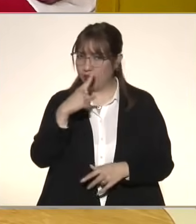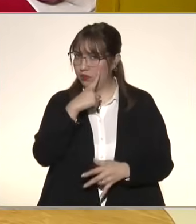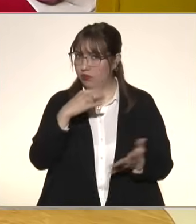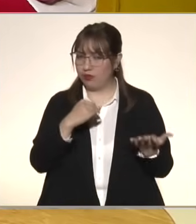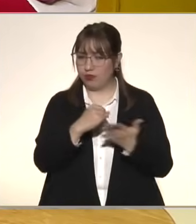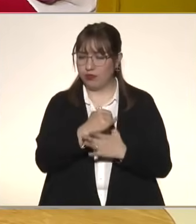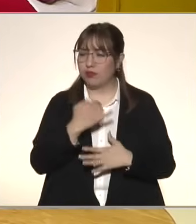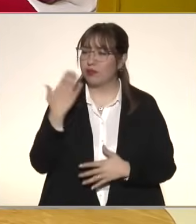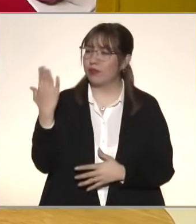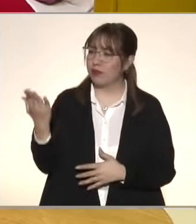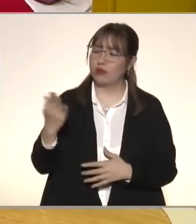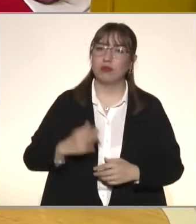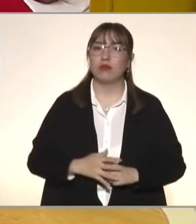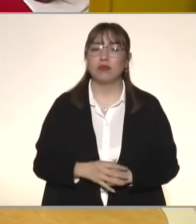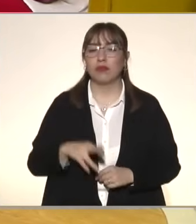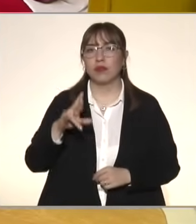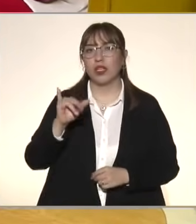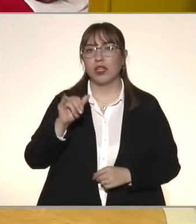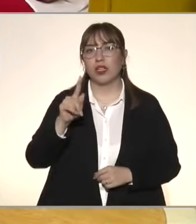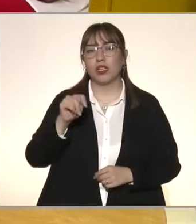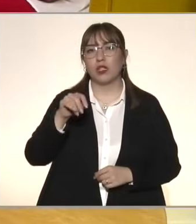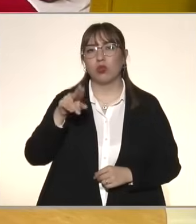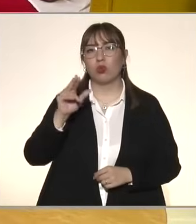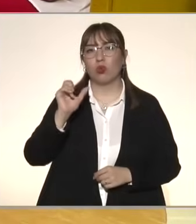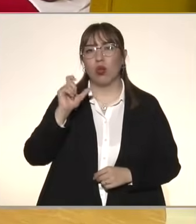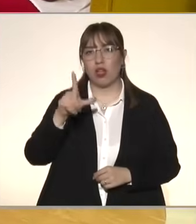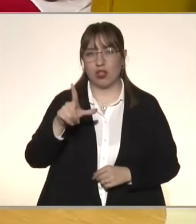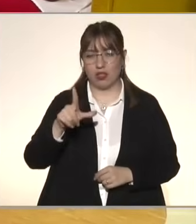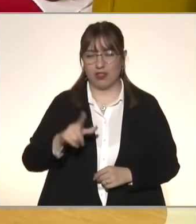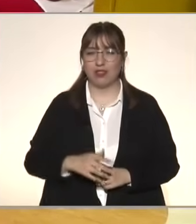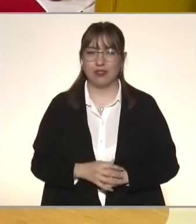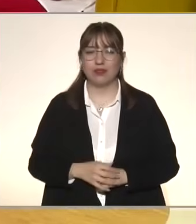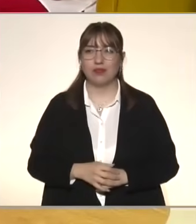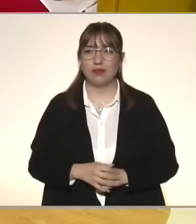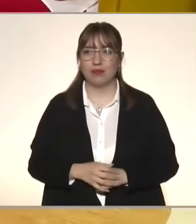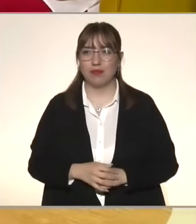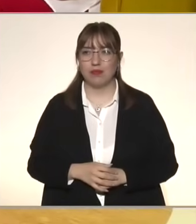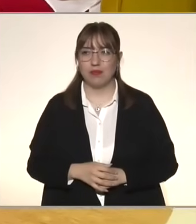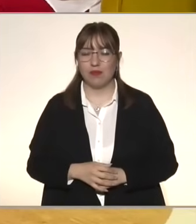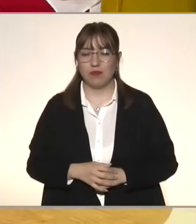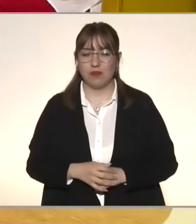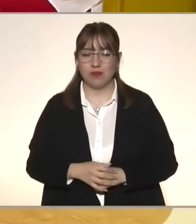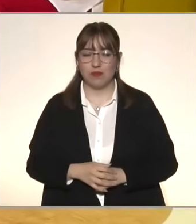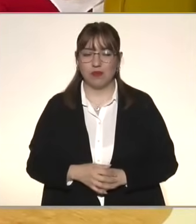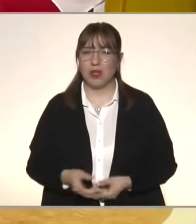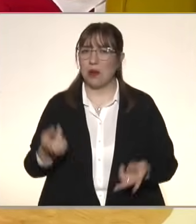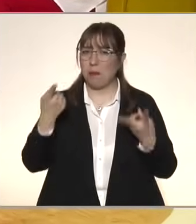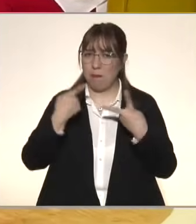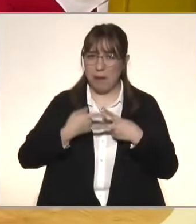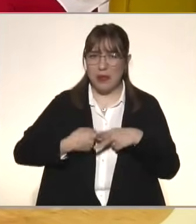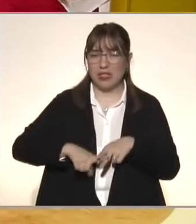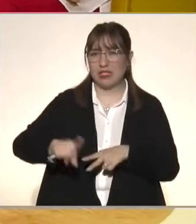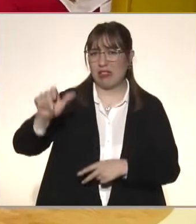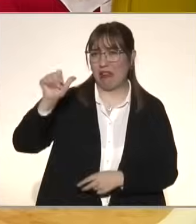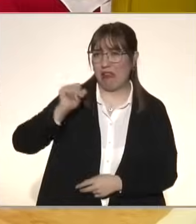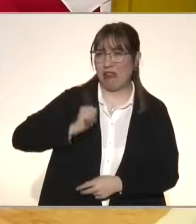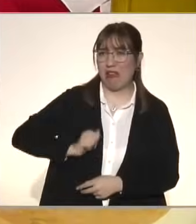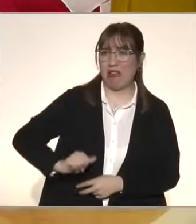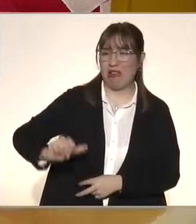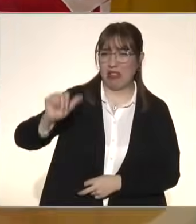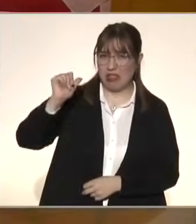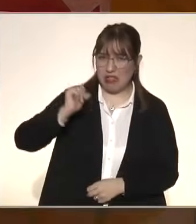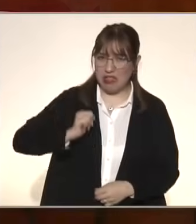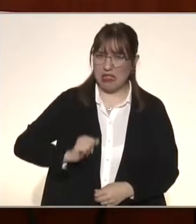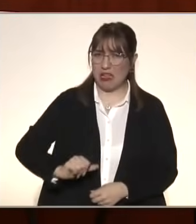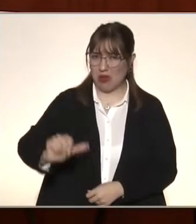puedes decir? Bueno, el ritual está desde las culturas así más antiguas,